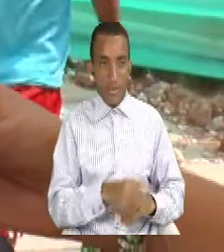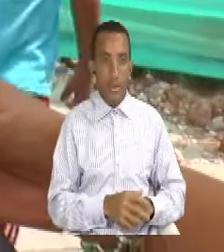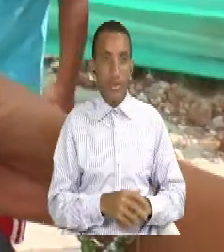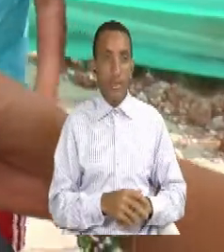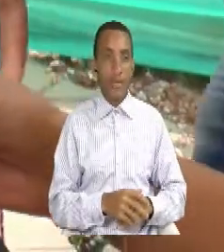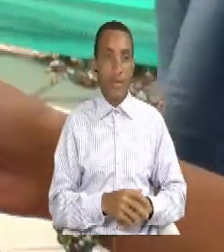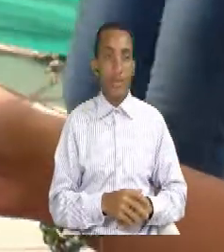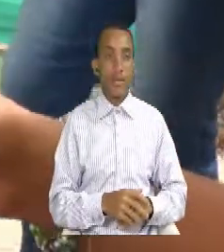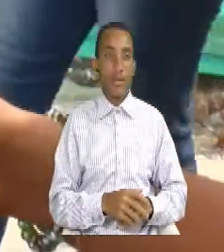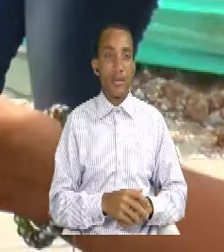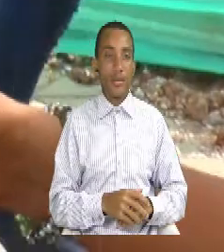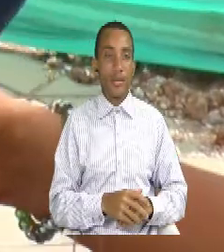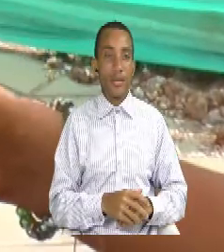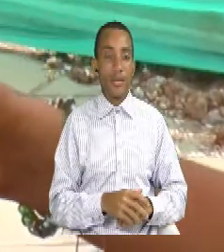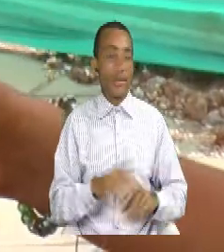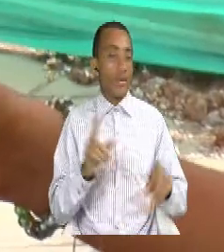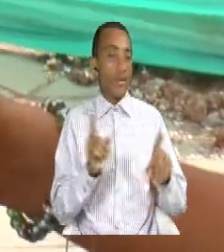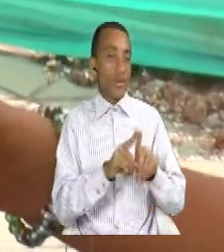parte.